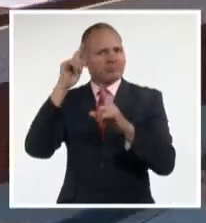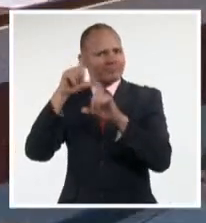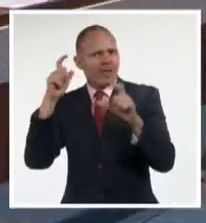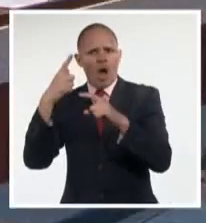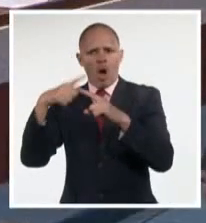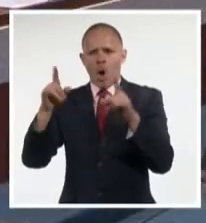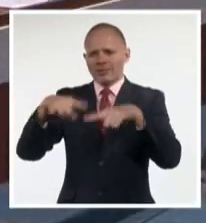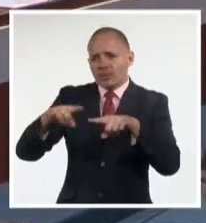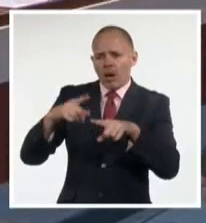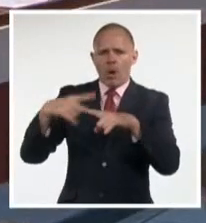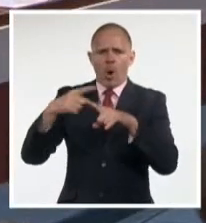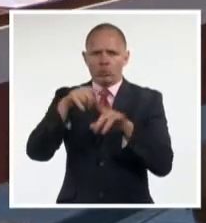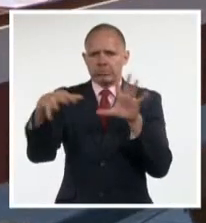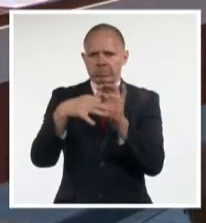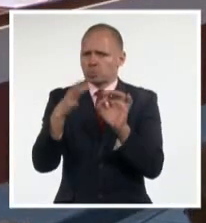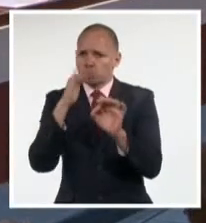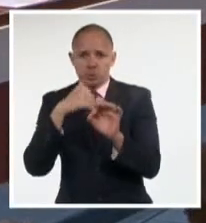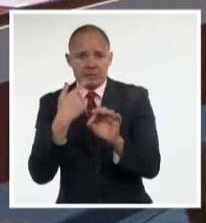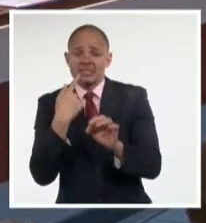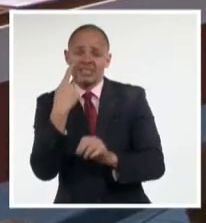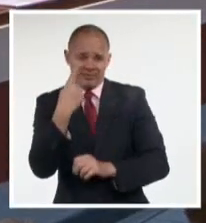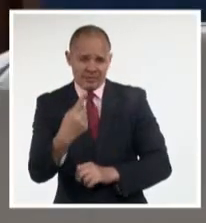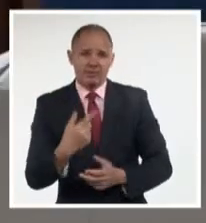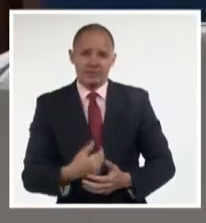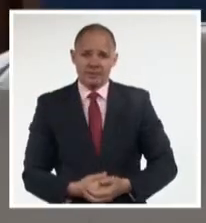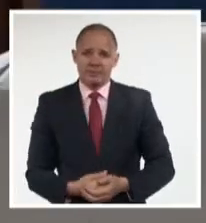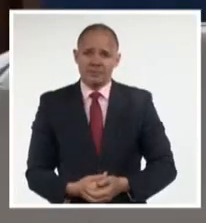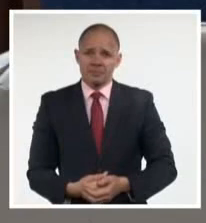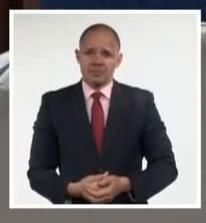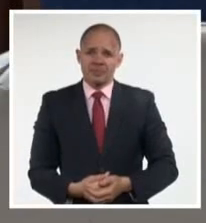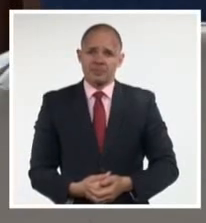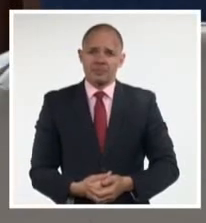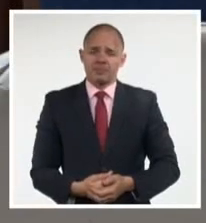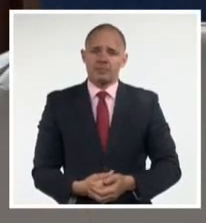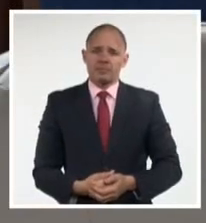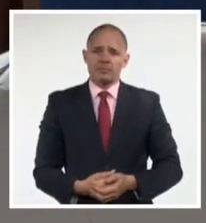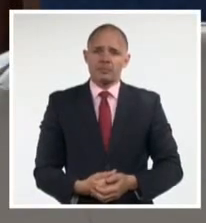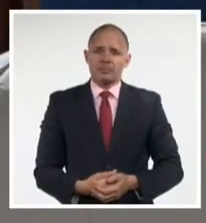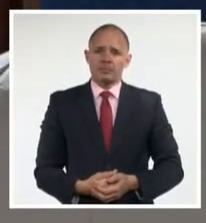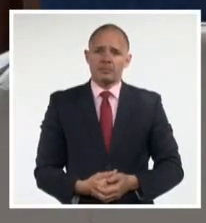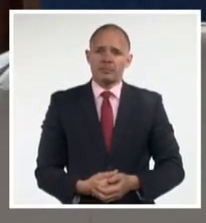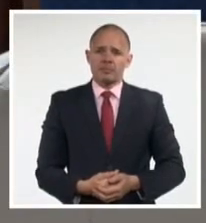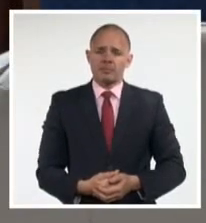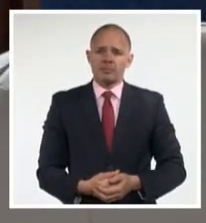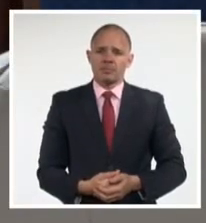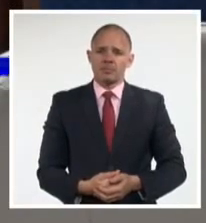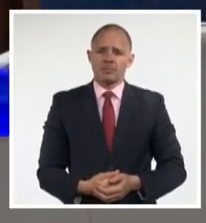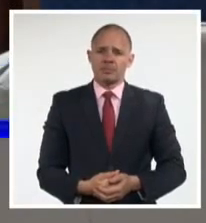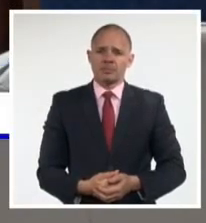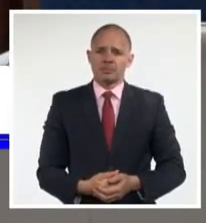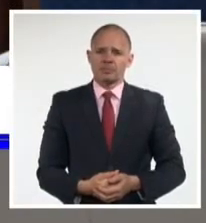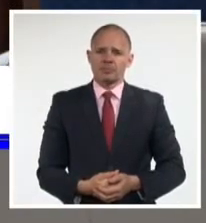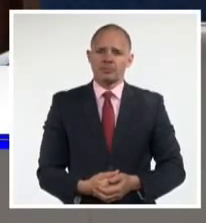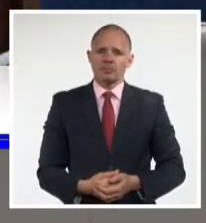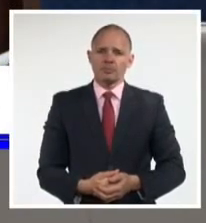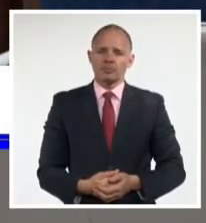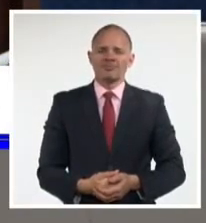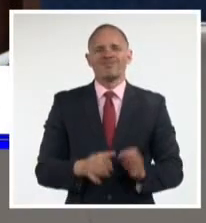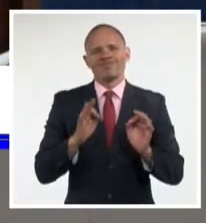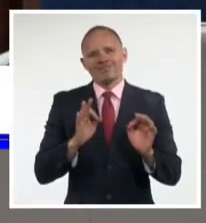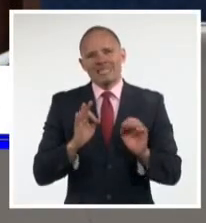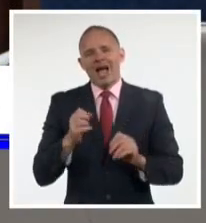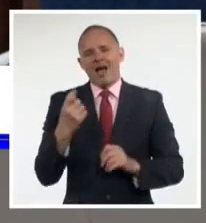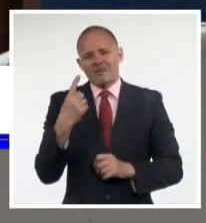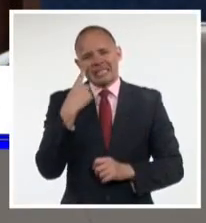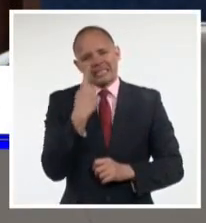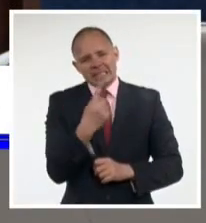conocimiento y otras potencialidades existentes. Es necesario tener una mirada hacia toda la infraestructura que